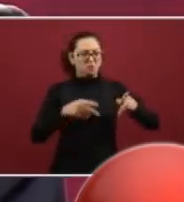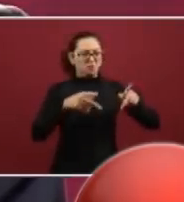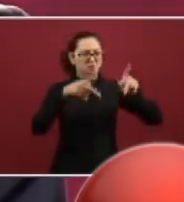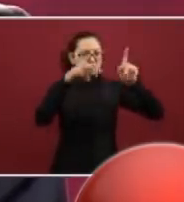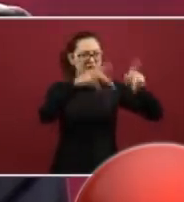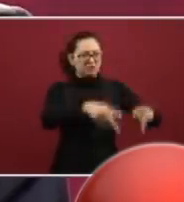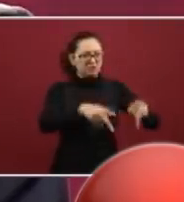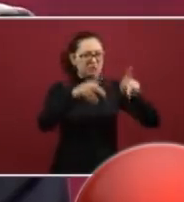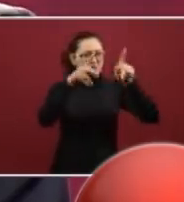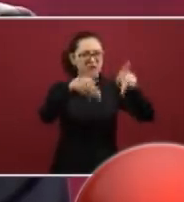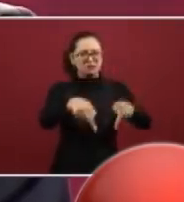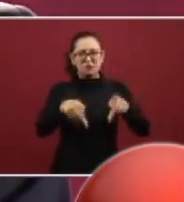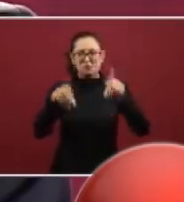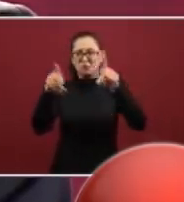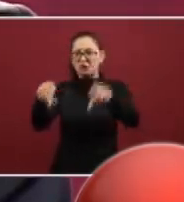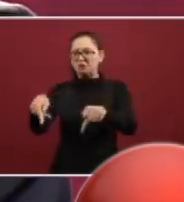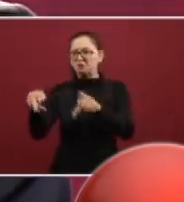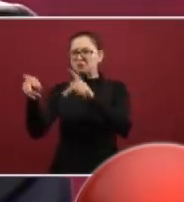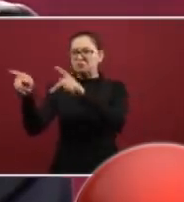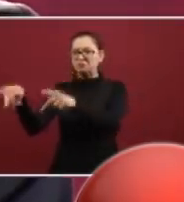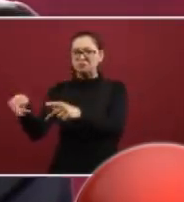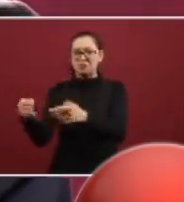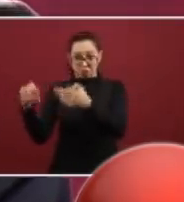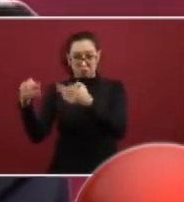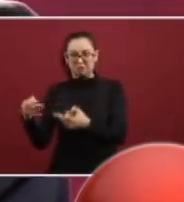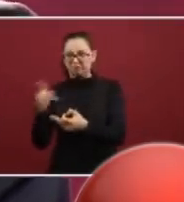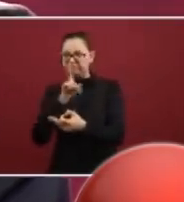clandestinas para enterrar